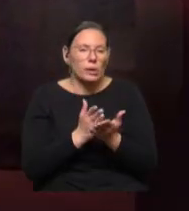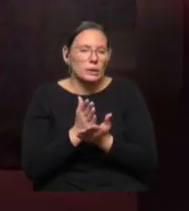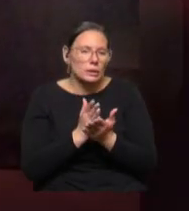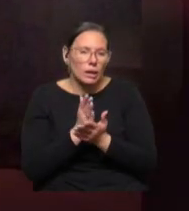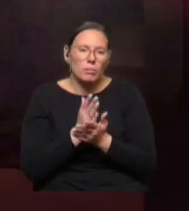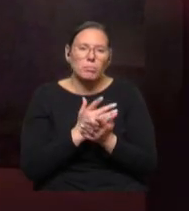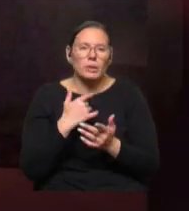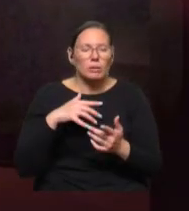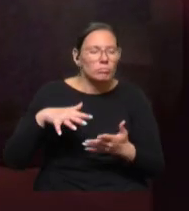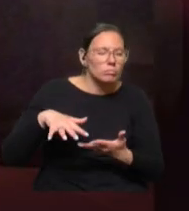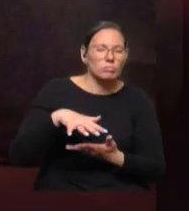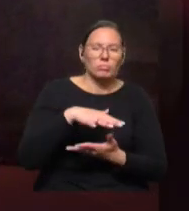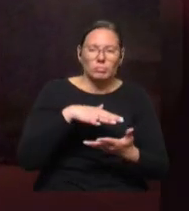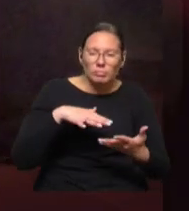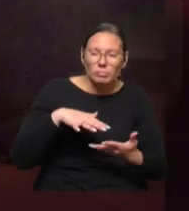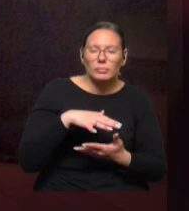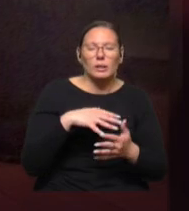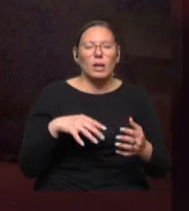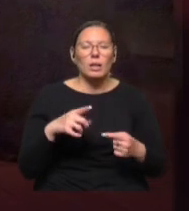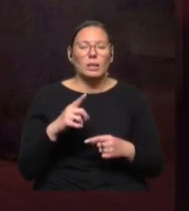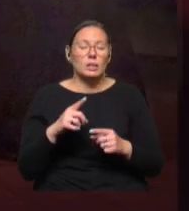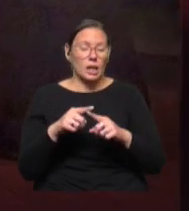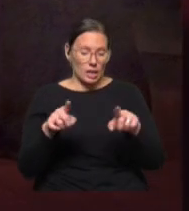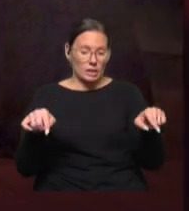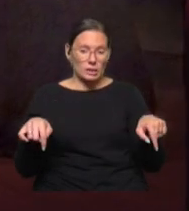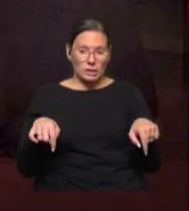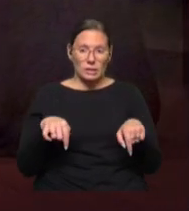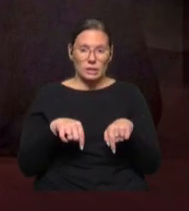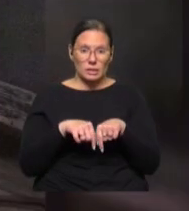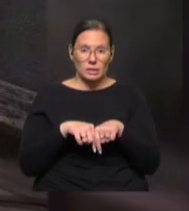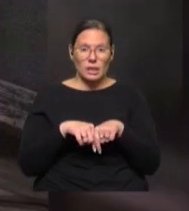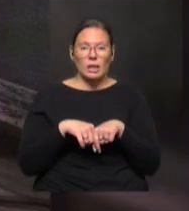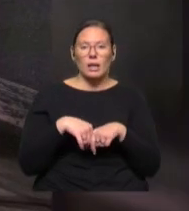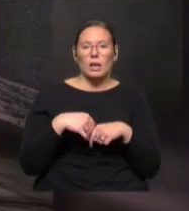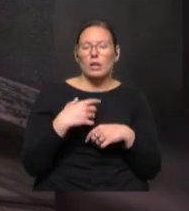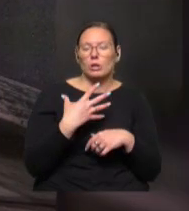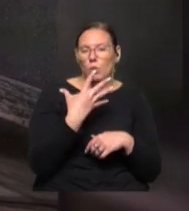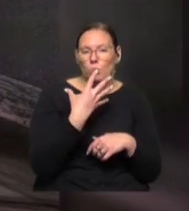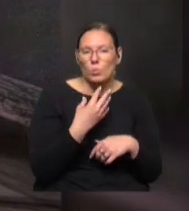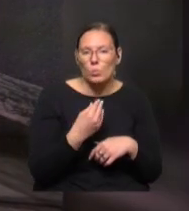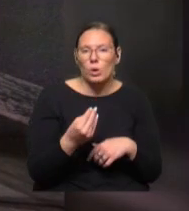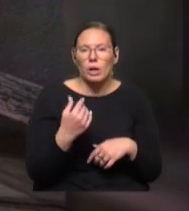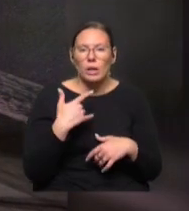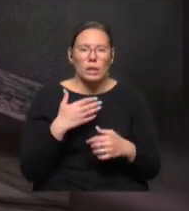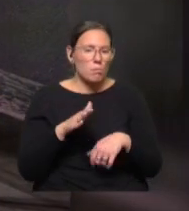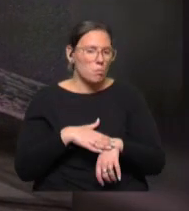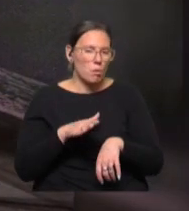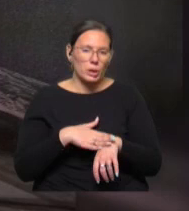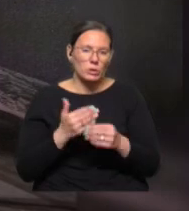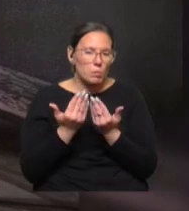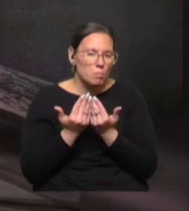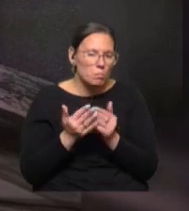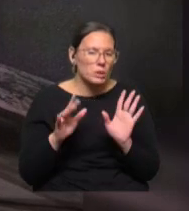rondeando todo el tiempo la obra. Bien, queda como la sala entonces totalmente sumergida en ese erotismo. Desde un momento, te diría. Desde